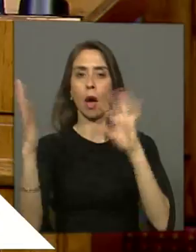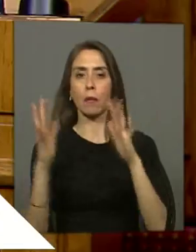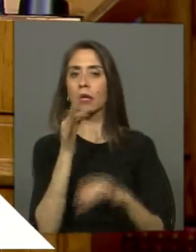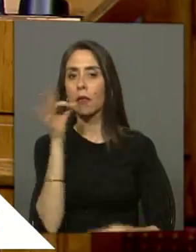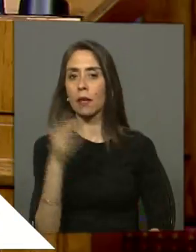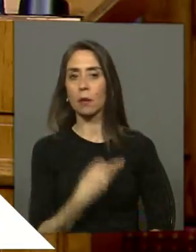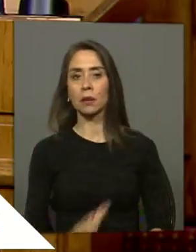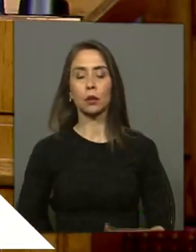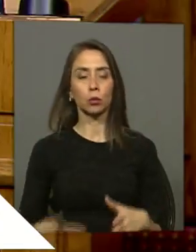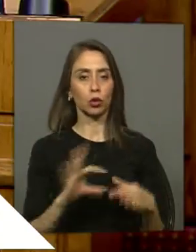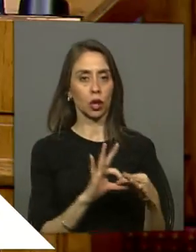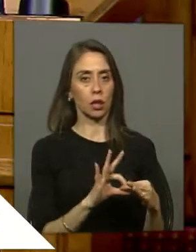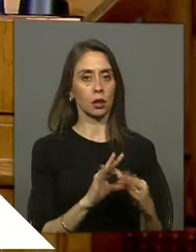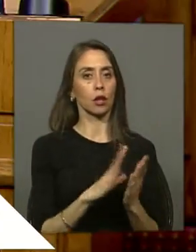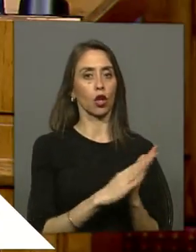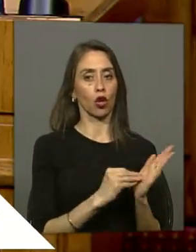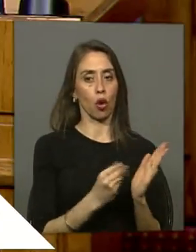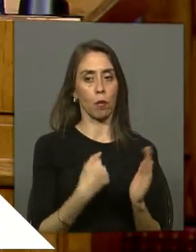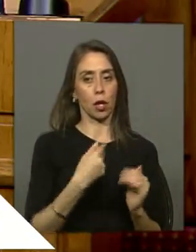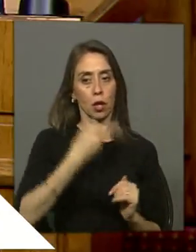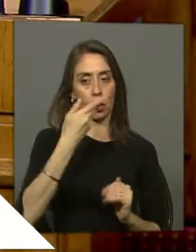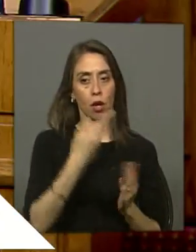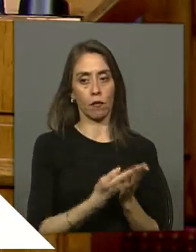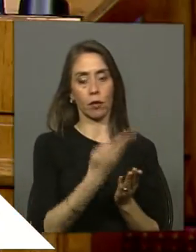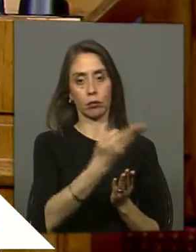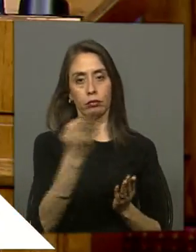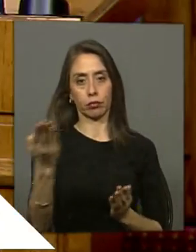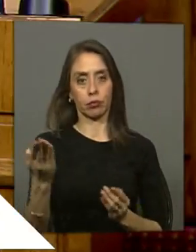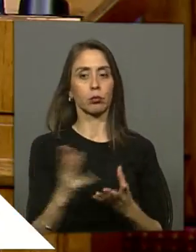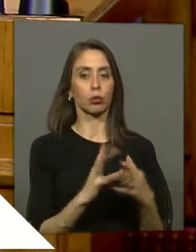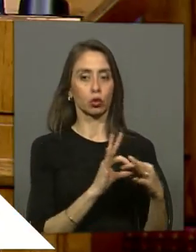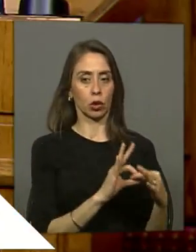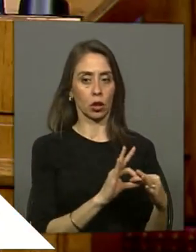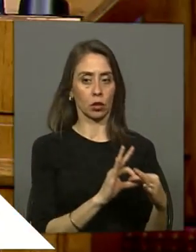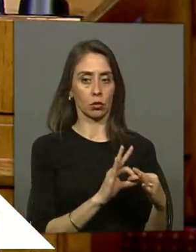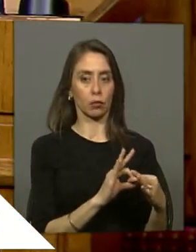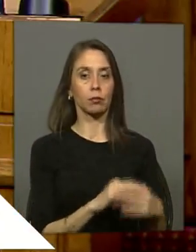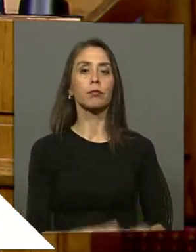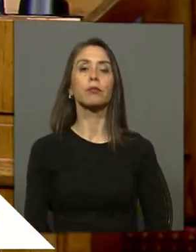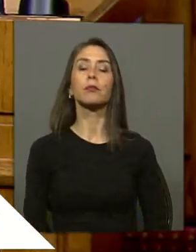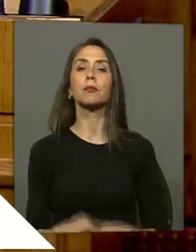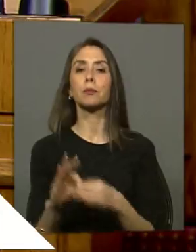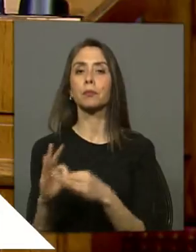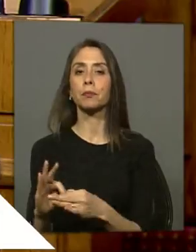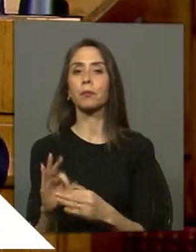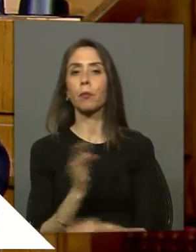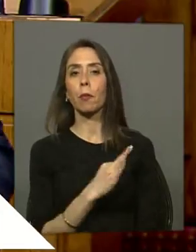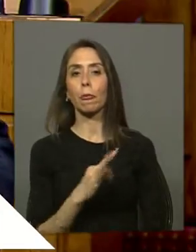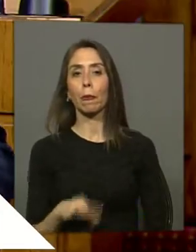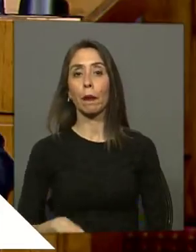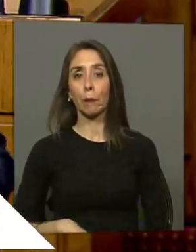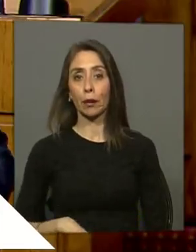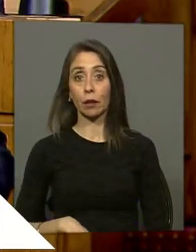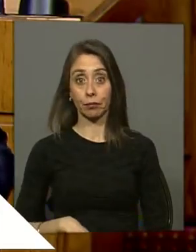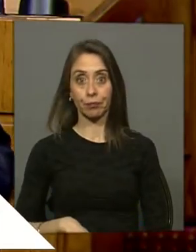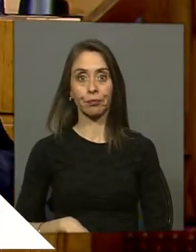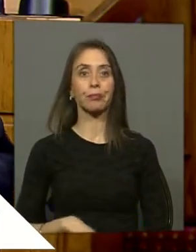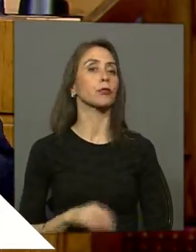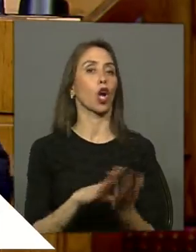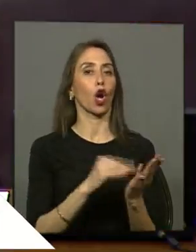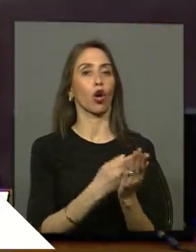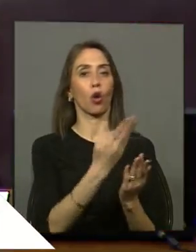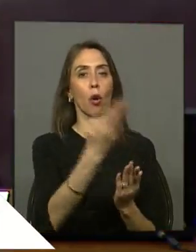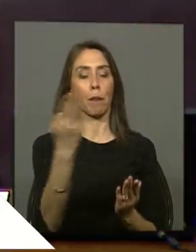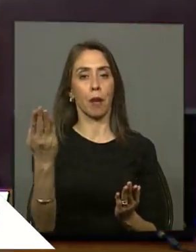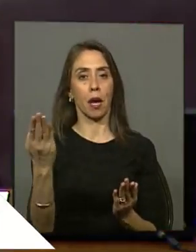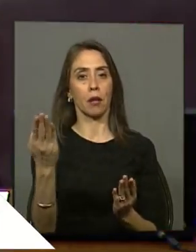presidente muchas gracias copia de mi intervención como digo muchas gracias al ministerio de salud muchas gracias diputado vamos a enviar las copias y por